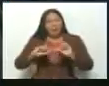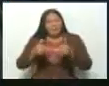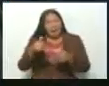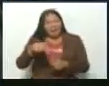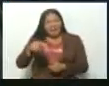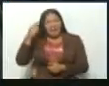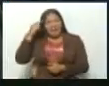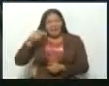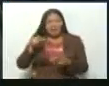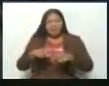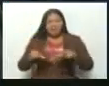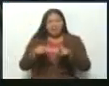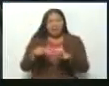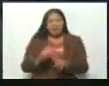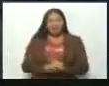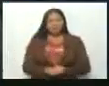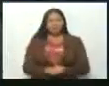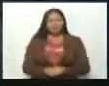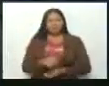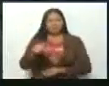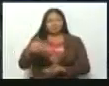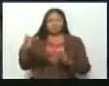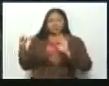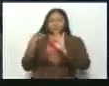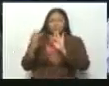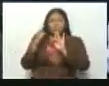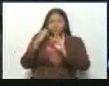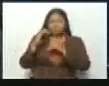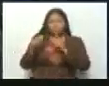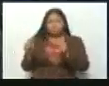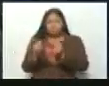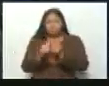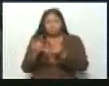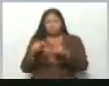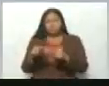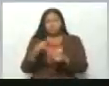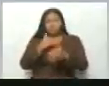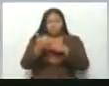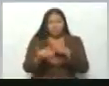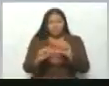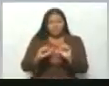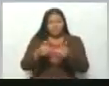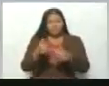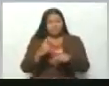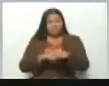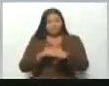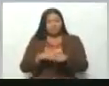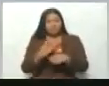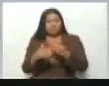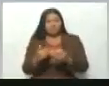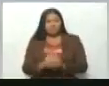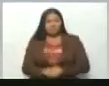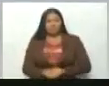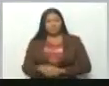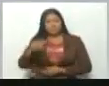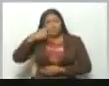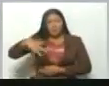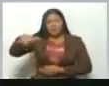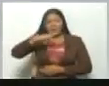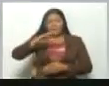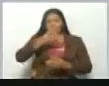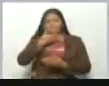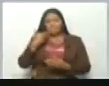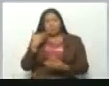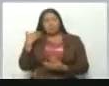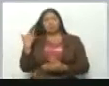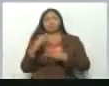día desde aquí, desde el aire. Estamos en sintonía vía alterna, que es mi programa que arranca también hasta ahora. Con al aire, así que mejor no